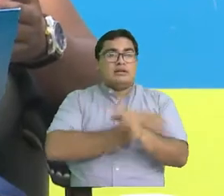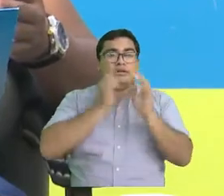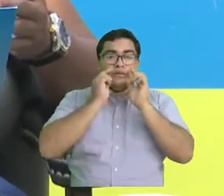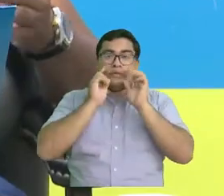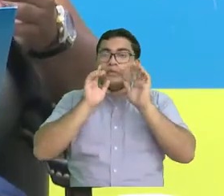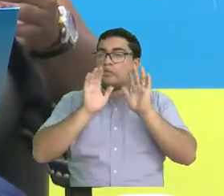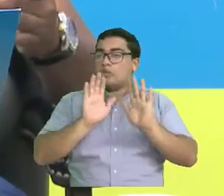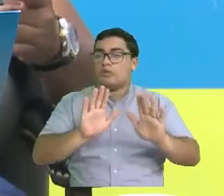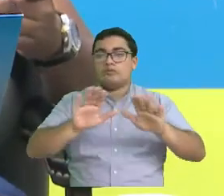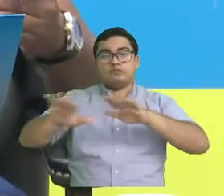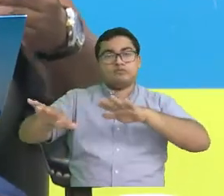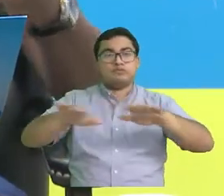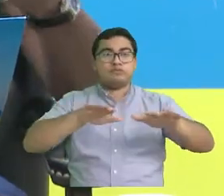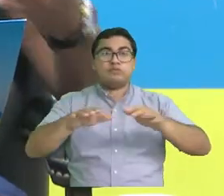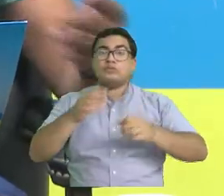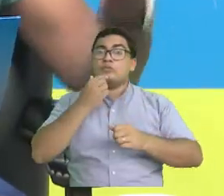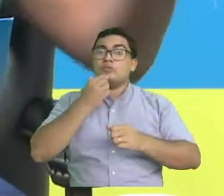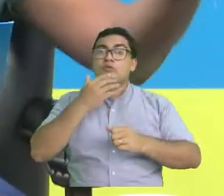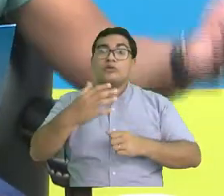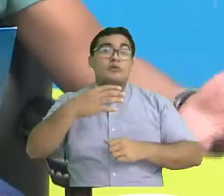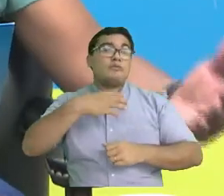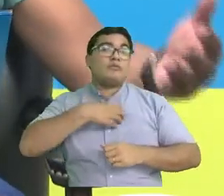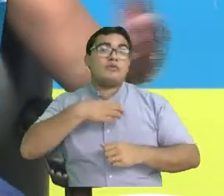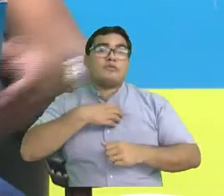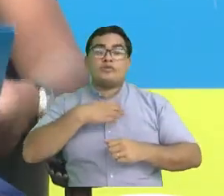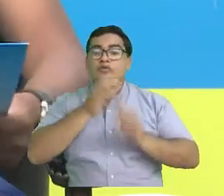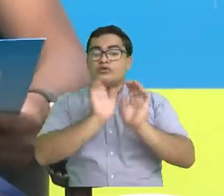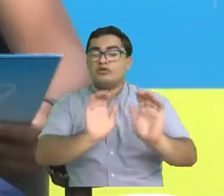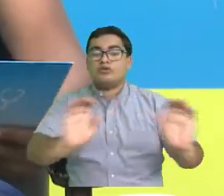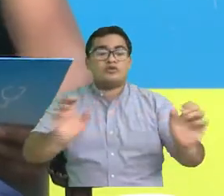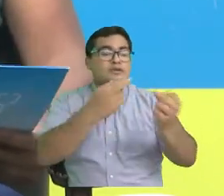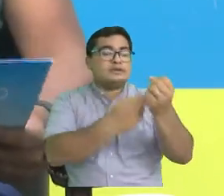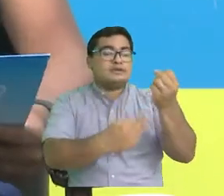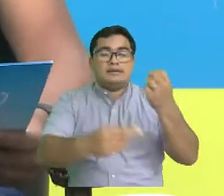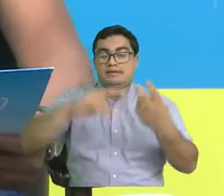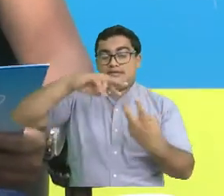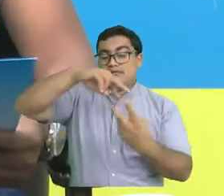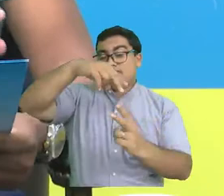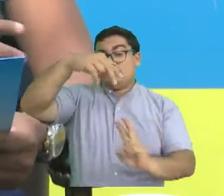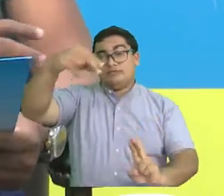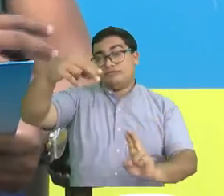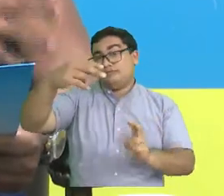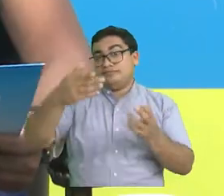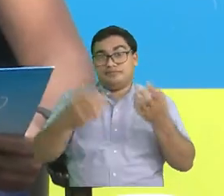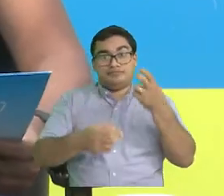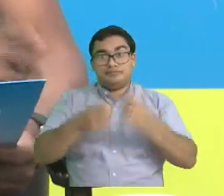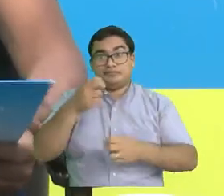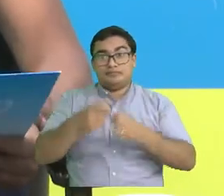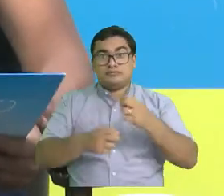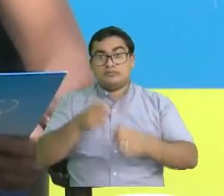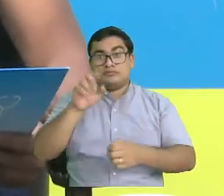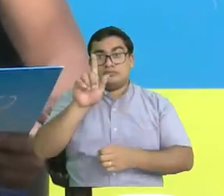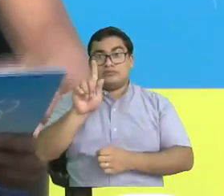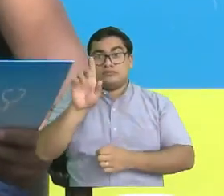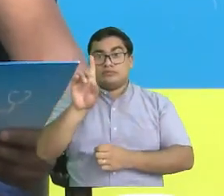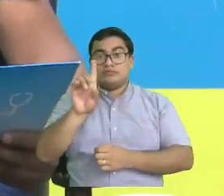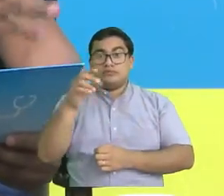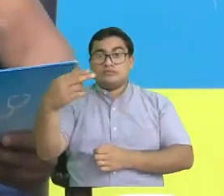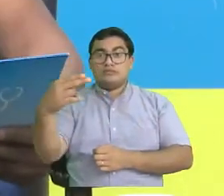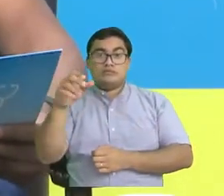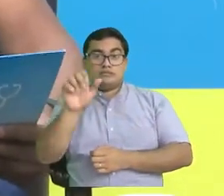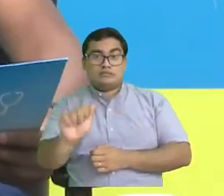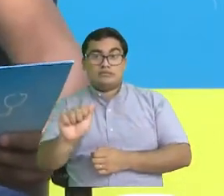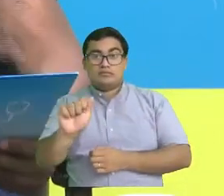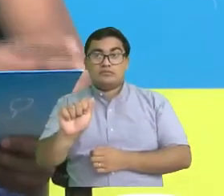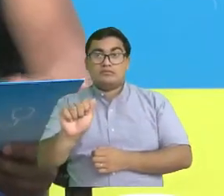un síndrome cargado genéticamente, un trastorno, perdón, cargado genéticamente, que no tiene que ver el ambiente, a veces sí,